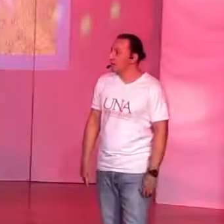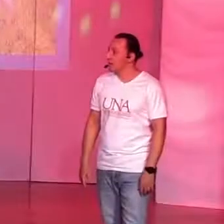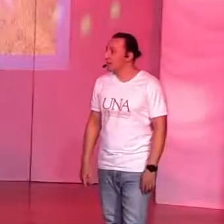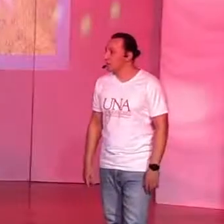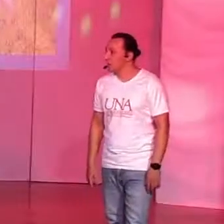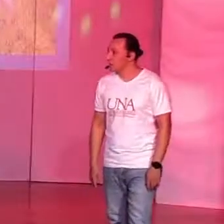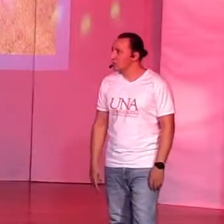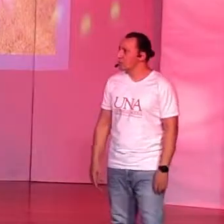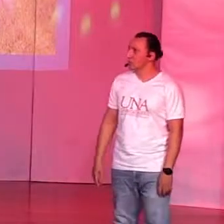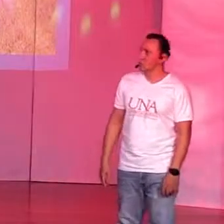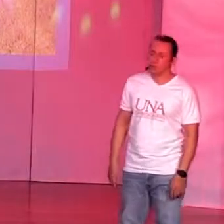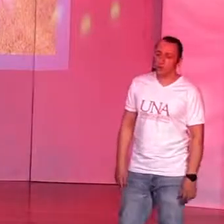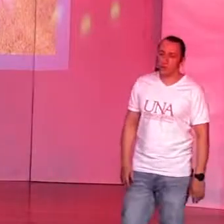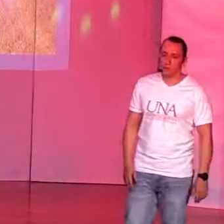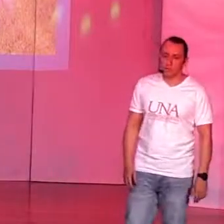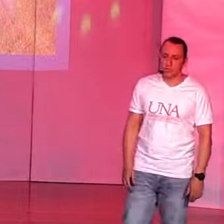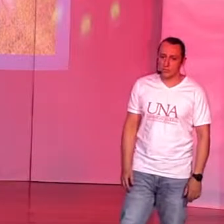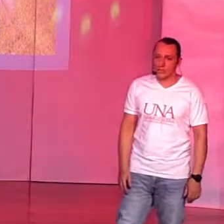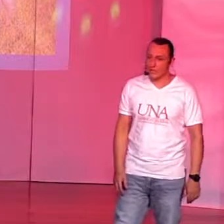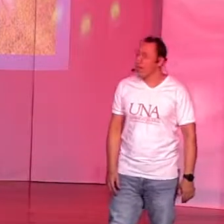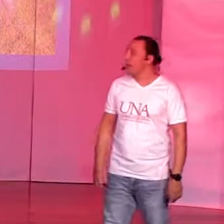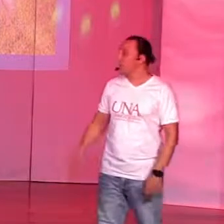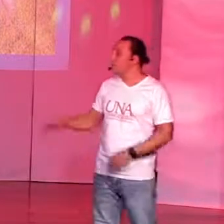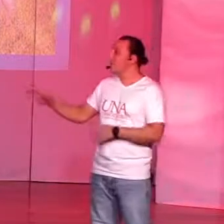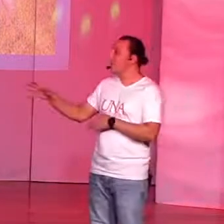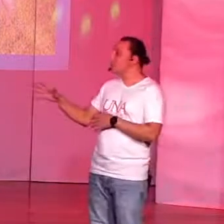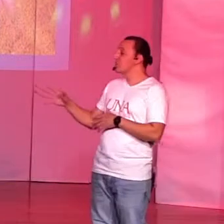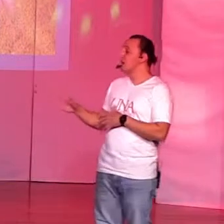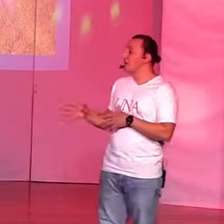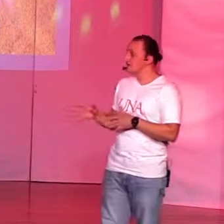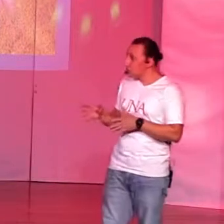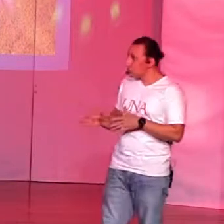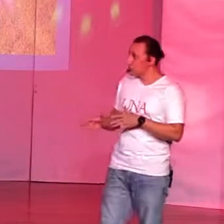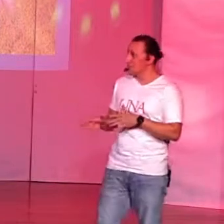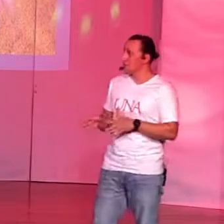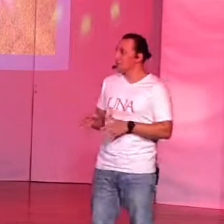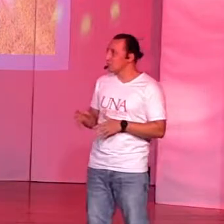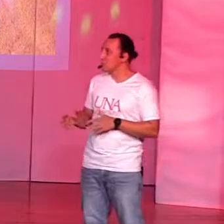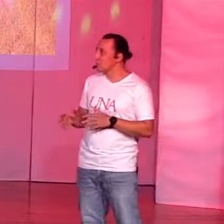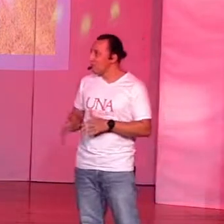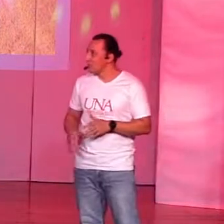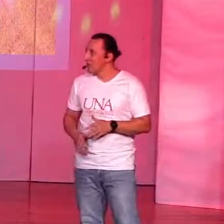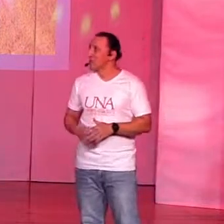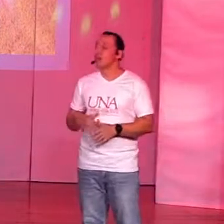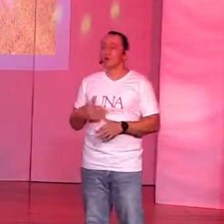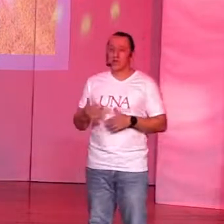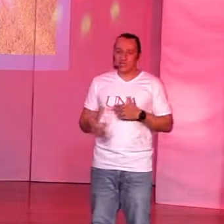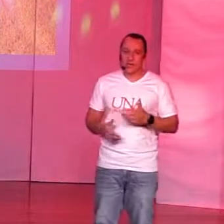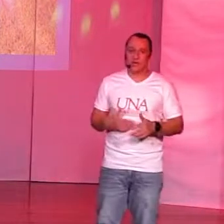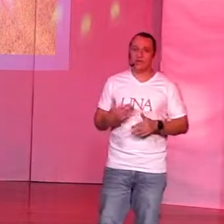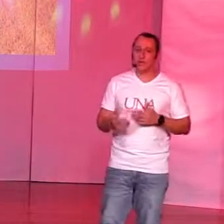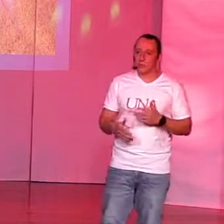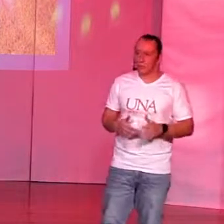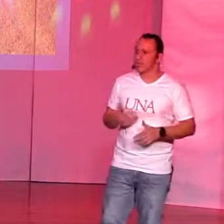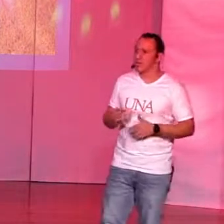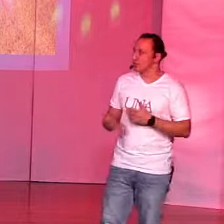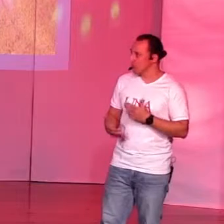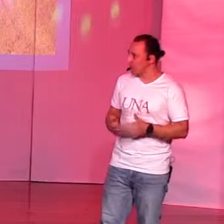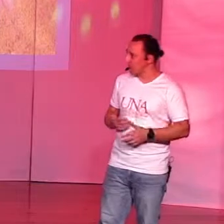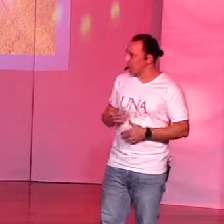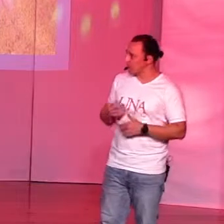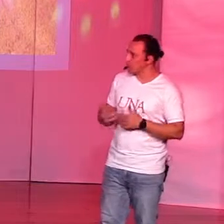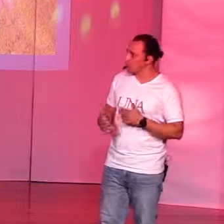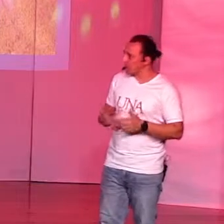Excelente, buenísima la información del Departamento de Promoción Estudiantil. Amigo, y sabemos que van a haber muchos que tienen muchas dudas de cómo ingresar a los equipos y